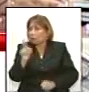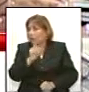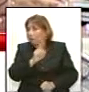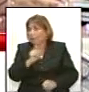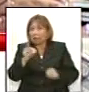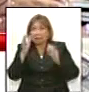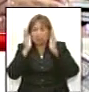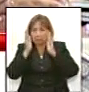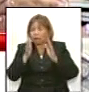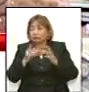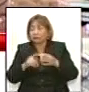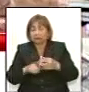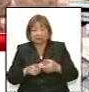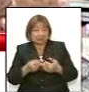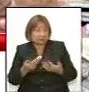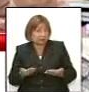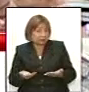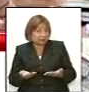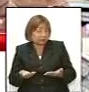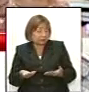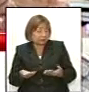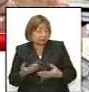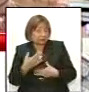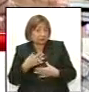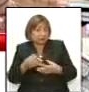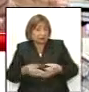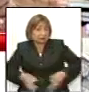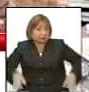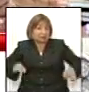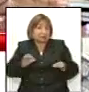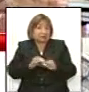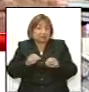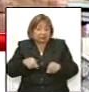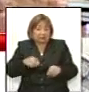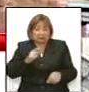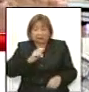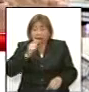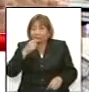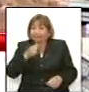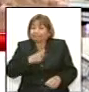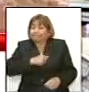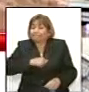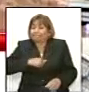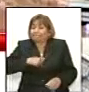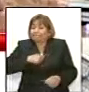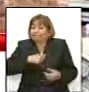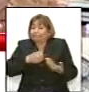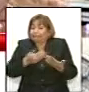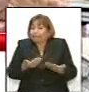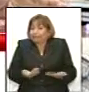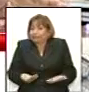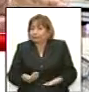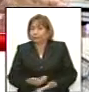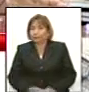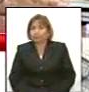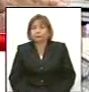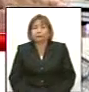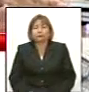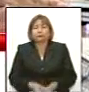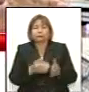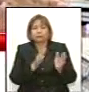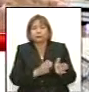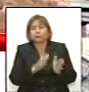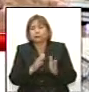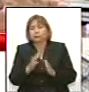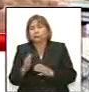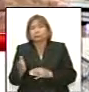Pero recién creo que le están dando importancia a Tumbes. Pero solo que lamento en este momento, porque en este plan de